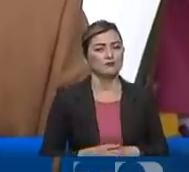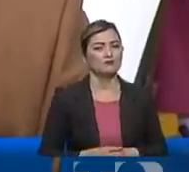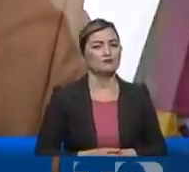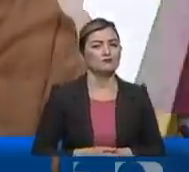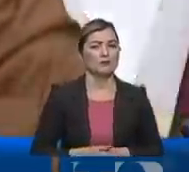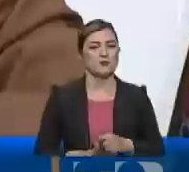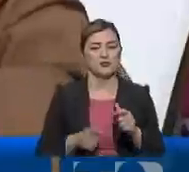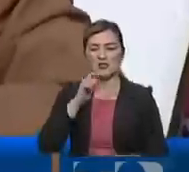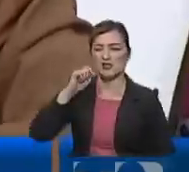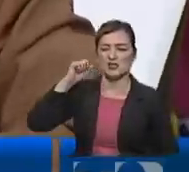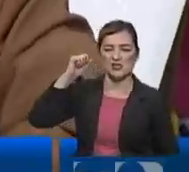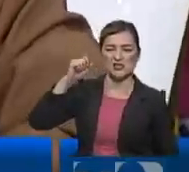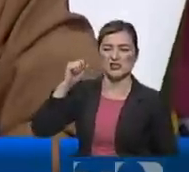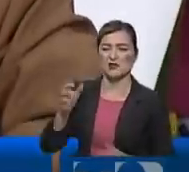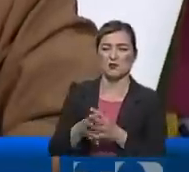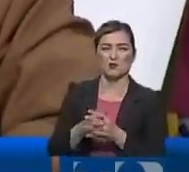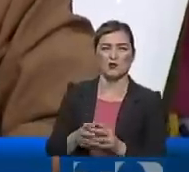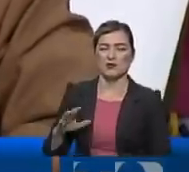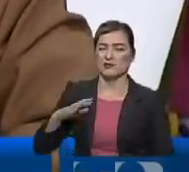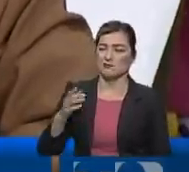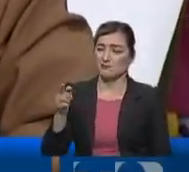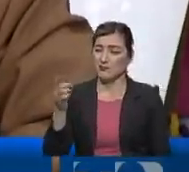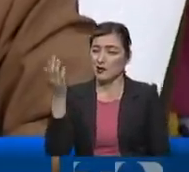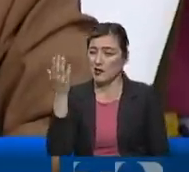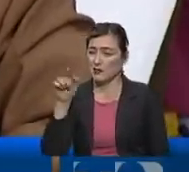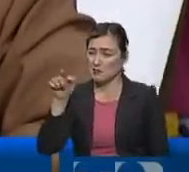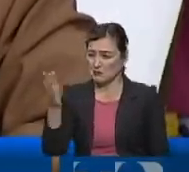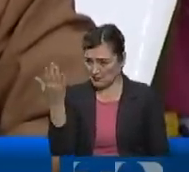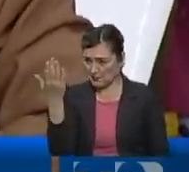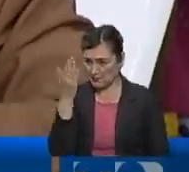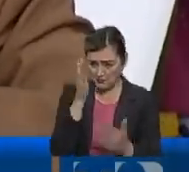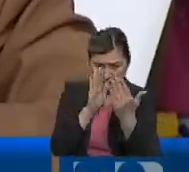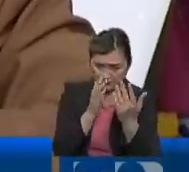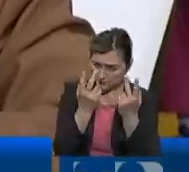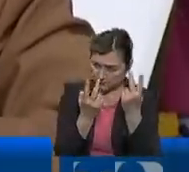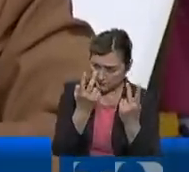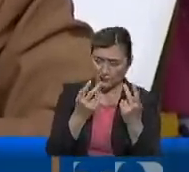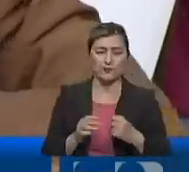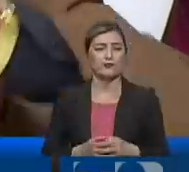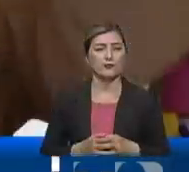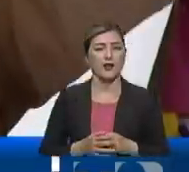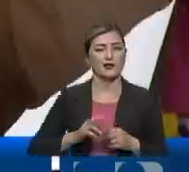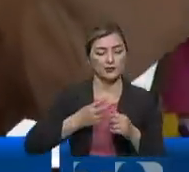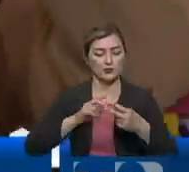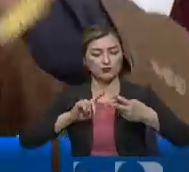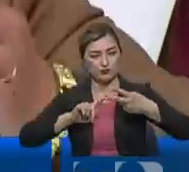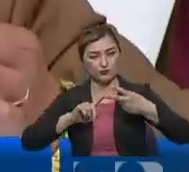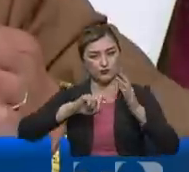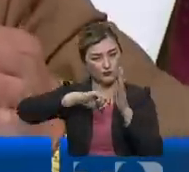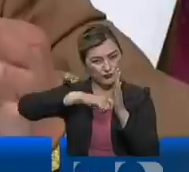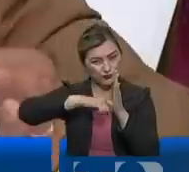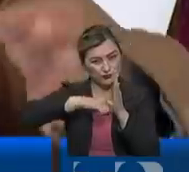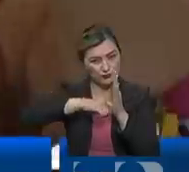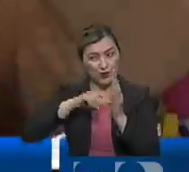clamor ciudadano. Queremos, señor alcalde, primero que nos visite usted y segundo que active esta póliza para que no le cueste